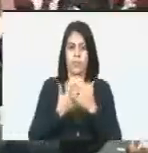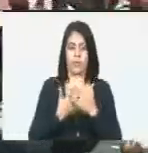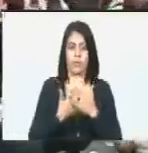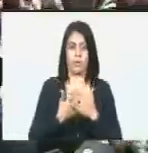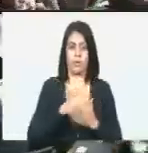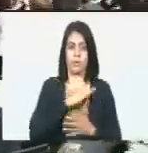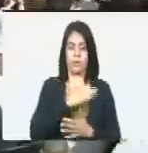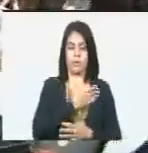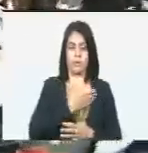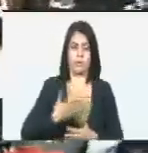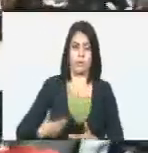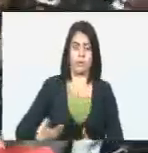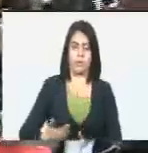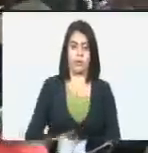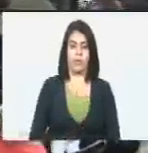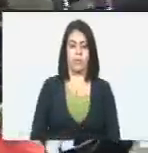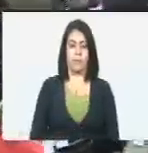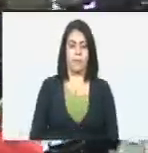presidente.